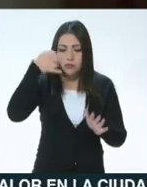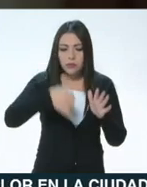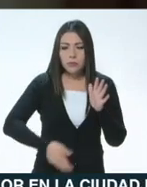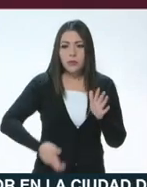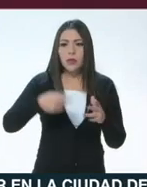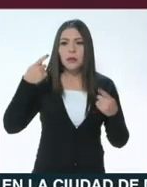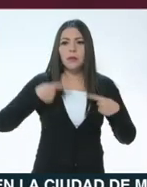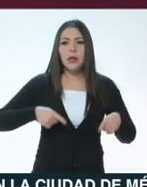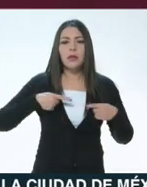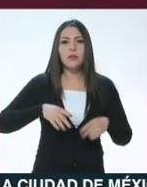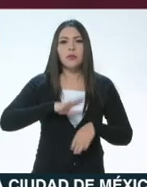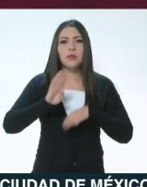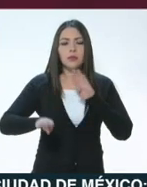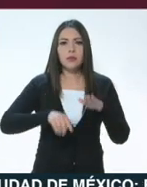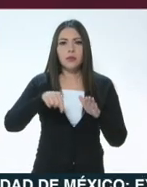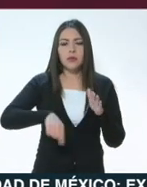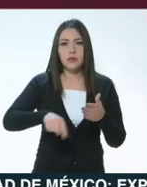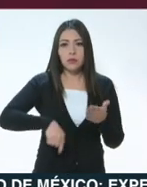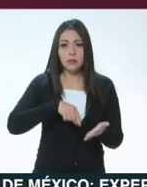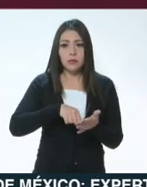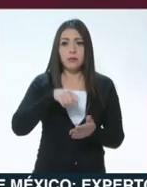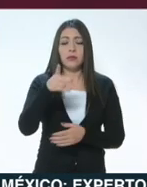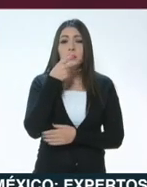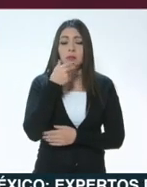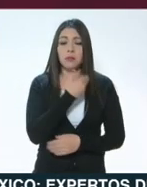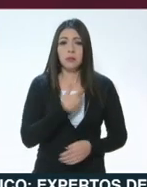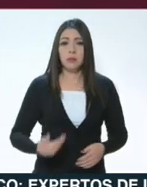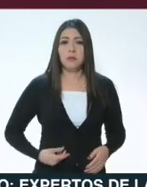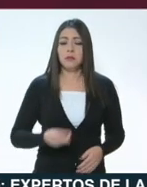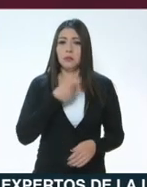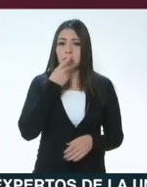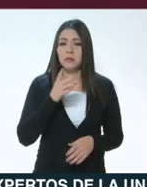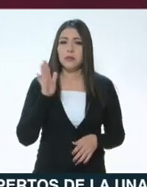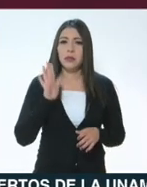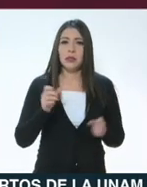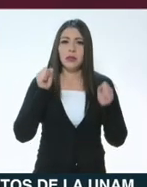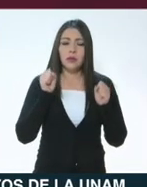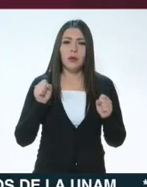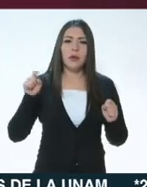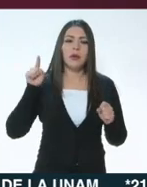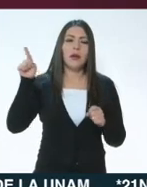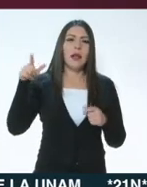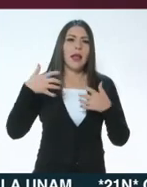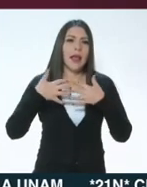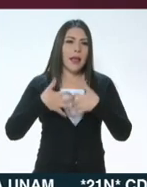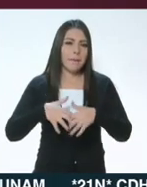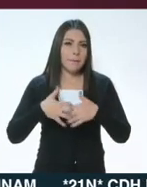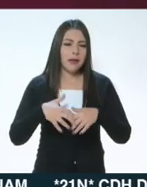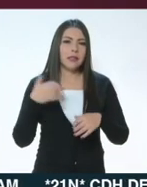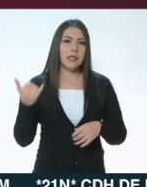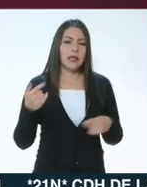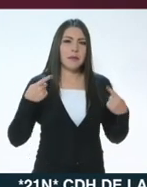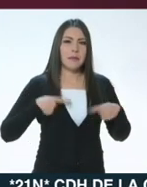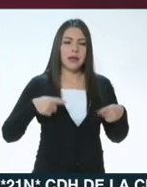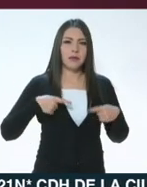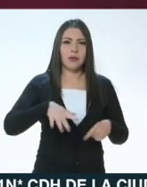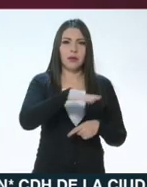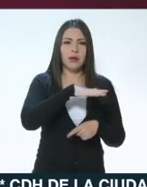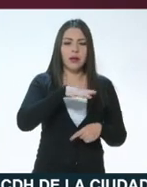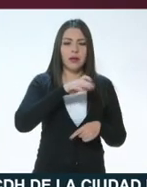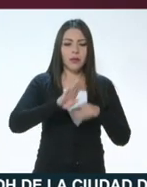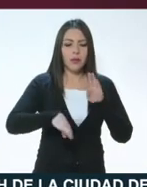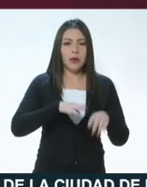este lugar. Se dijo confiado en que estas acciones, las partes involucradas, es decir, la empresa y los familiares de las víctimas,